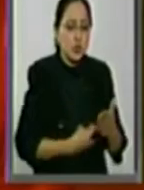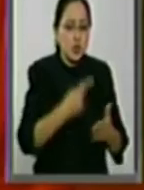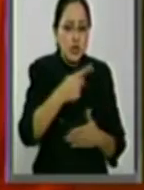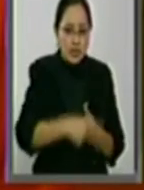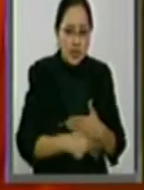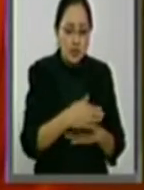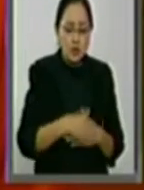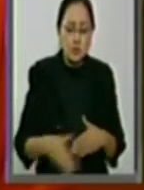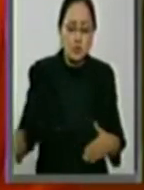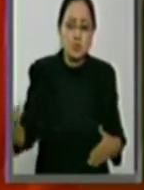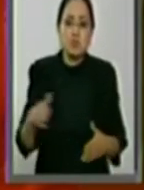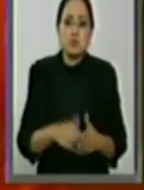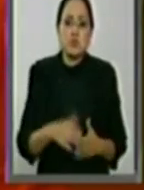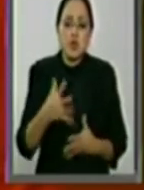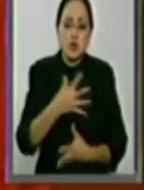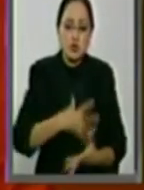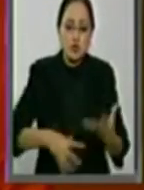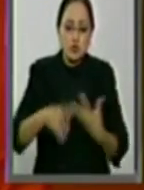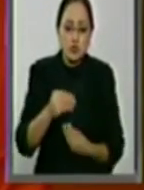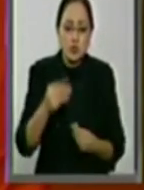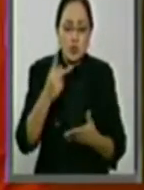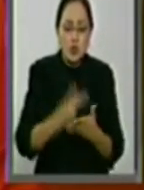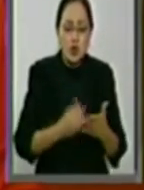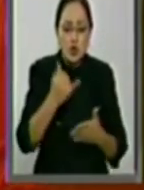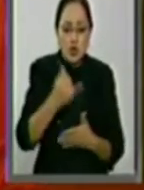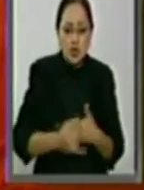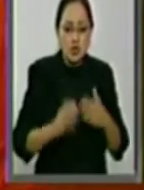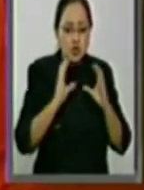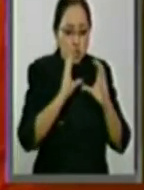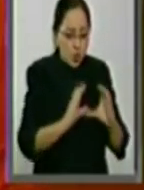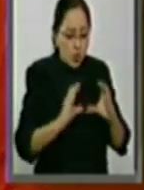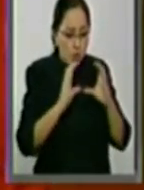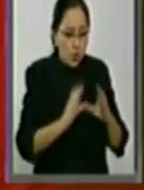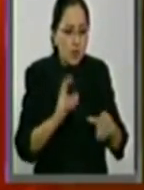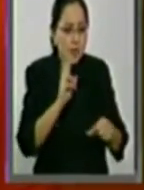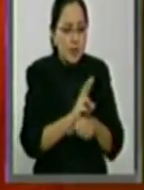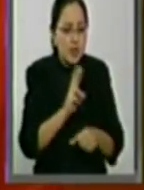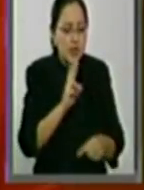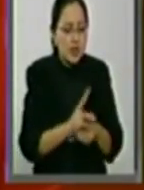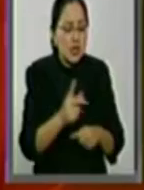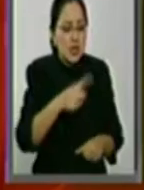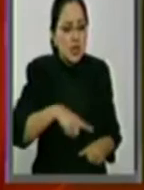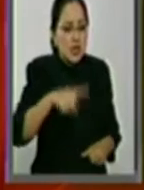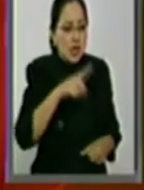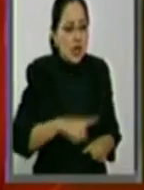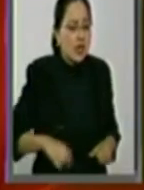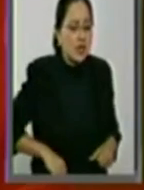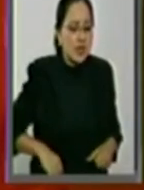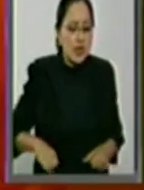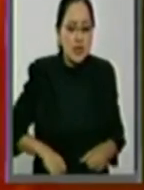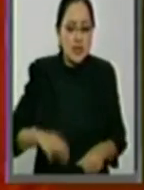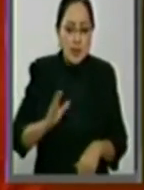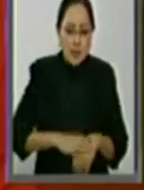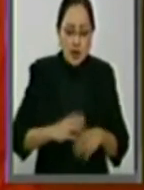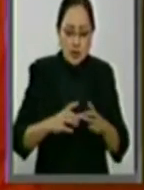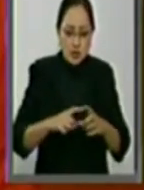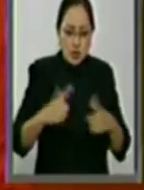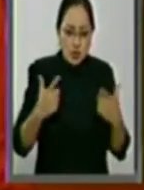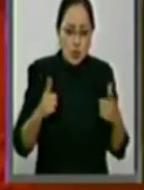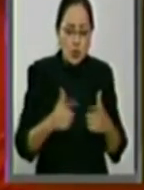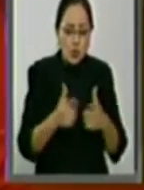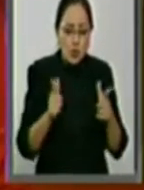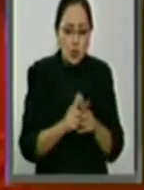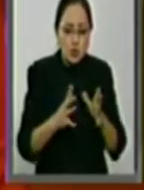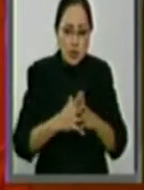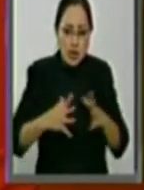los sustentables, los que cuidan y velan por el interés de las mayorías. México